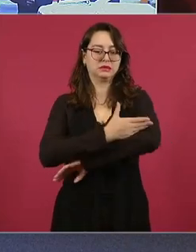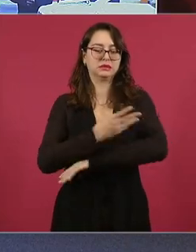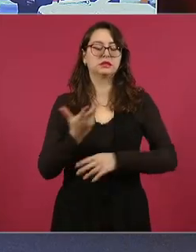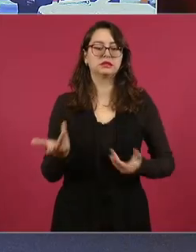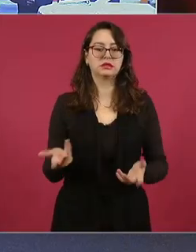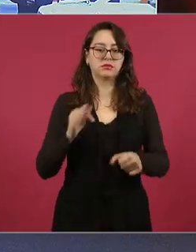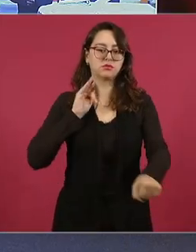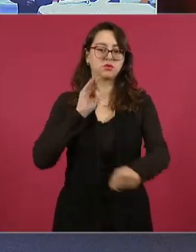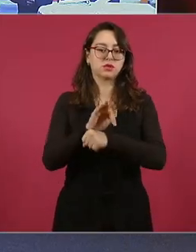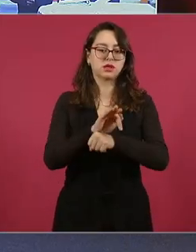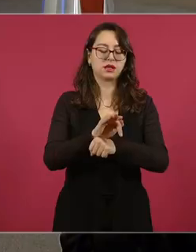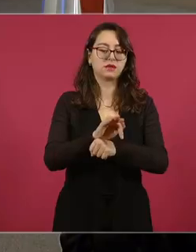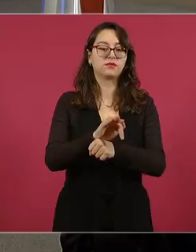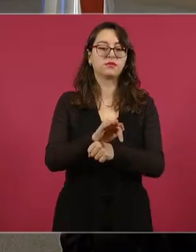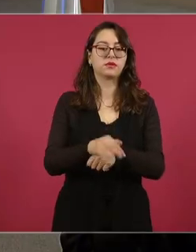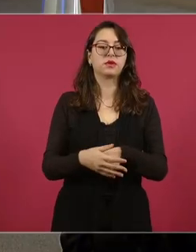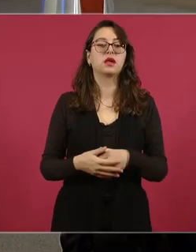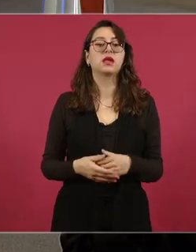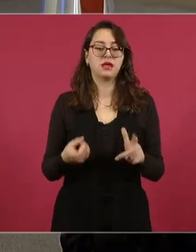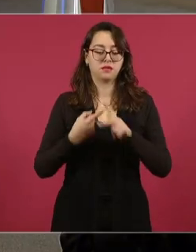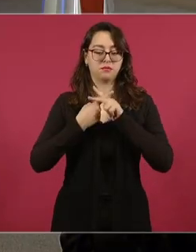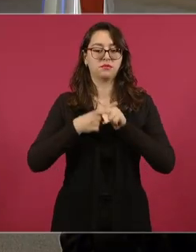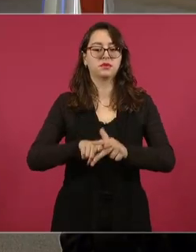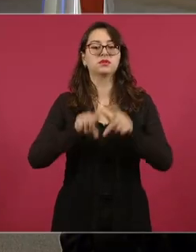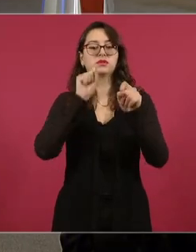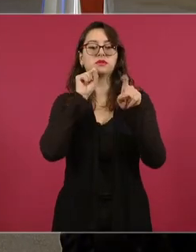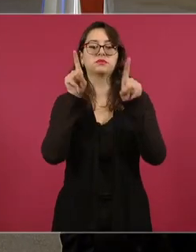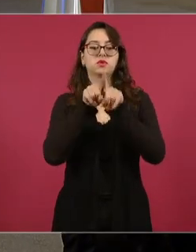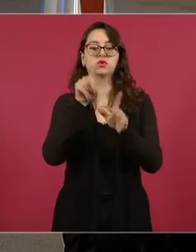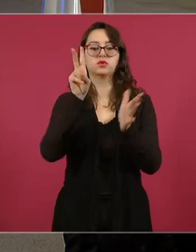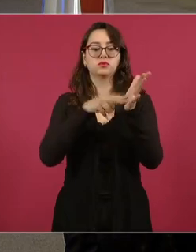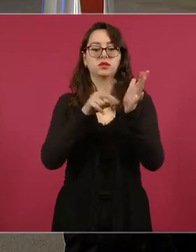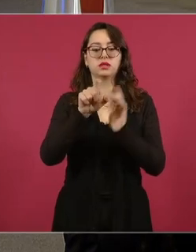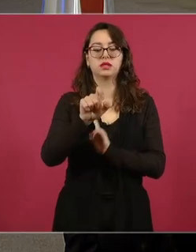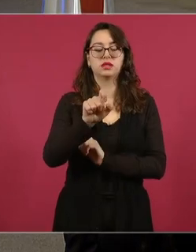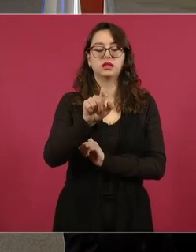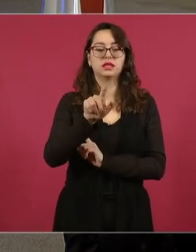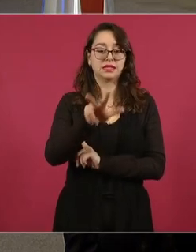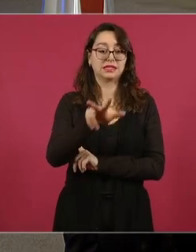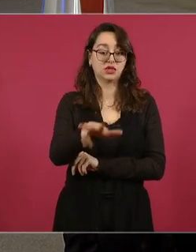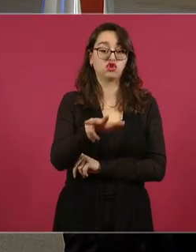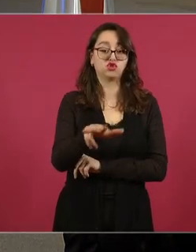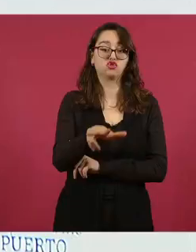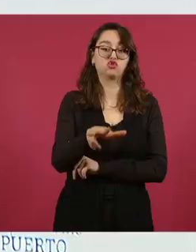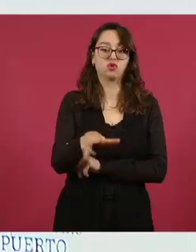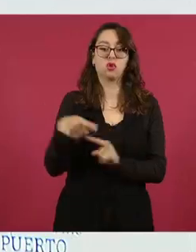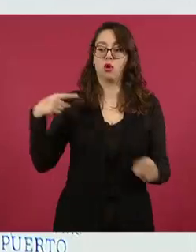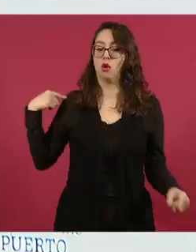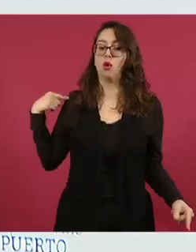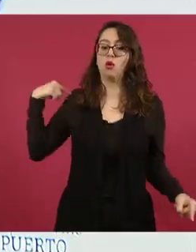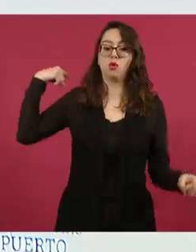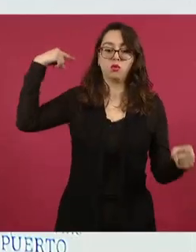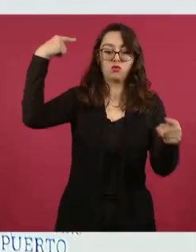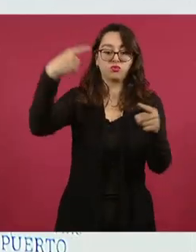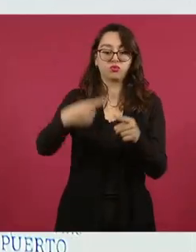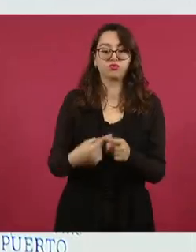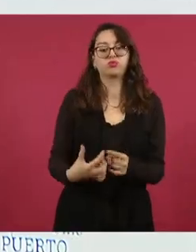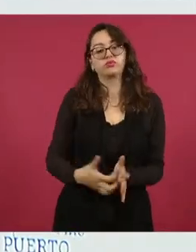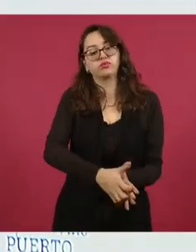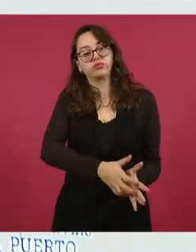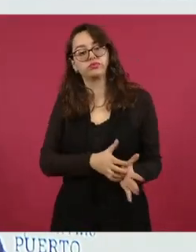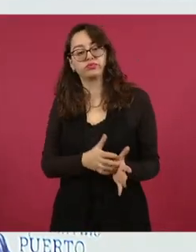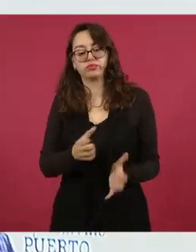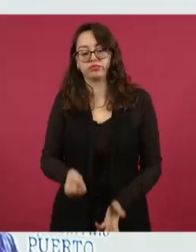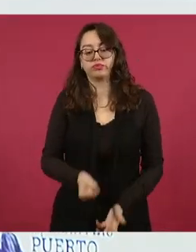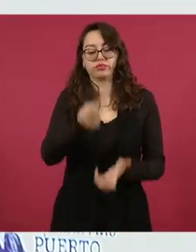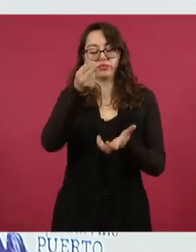caseta segura que se puso en marcha al inicio de la administración y que en 2023 representó un ahorro de 19 mil